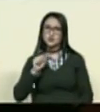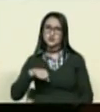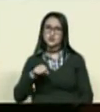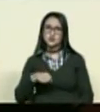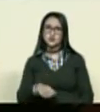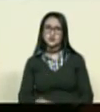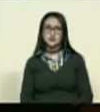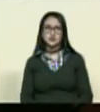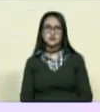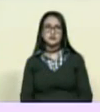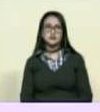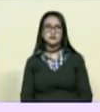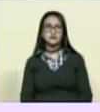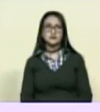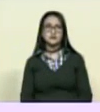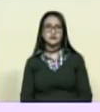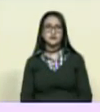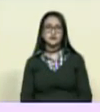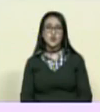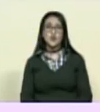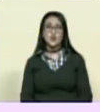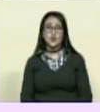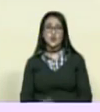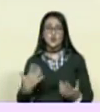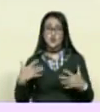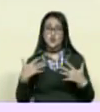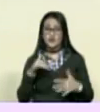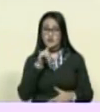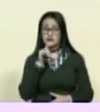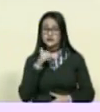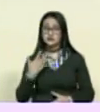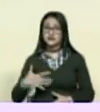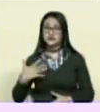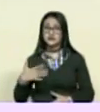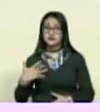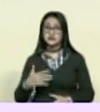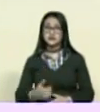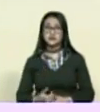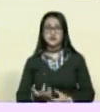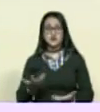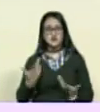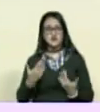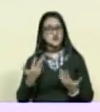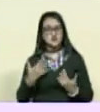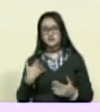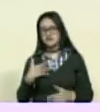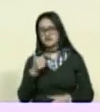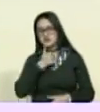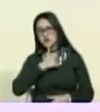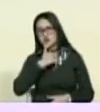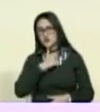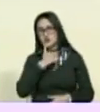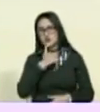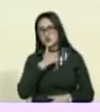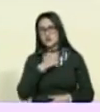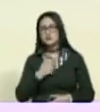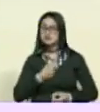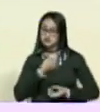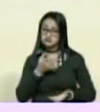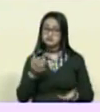gustó. Candela pura. Que tiren todo lo que quieran. Y nosotros nos probamos con nuestra